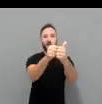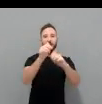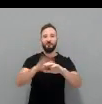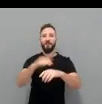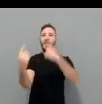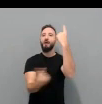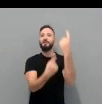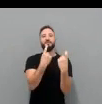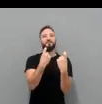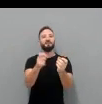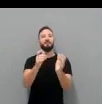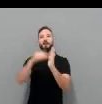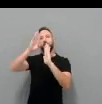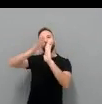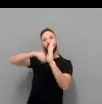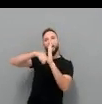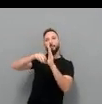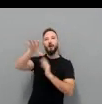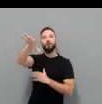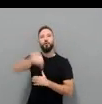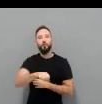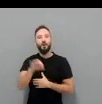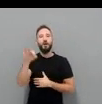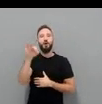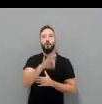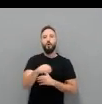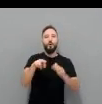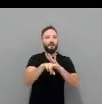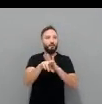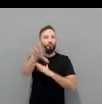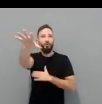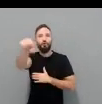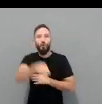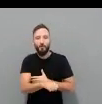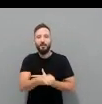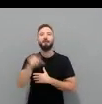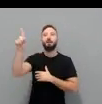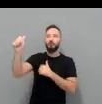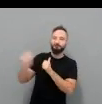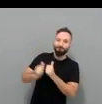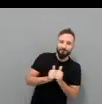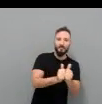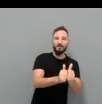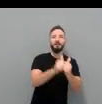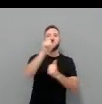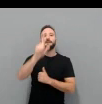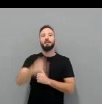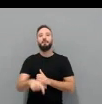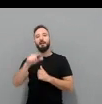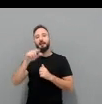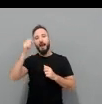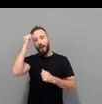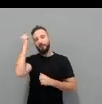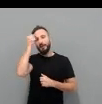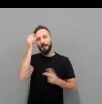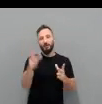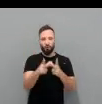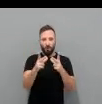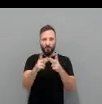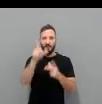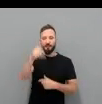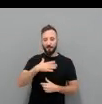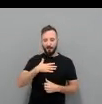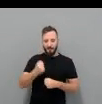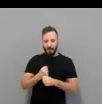compra de un programa, de un recurso, lo que sea. También para las ayudas sociales, también nuestra trabajadora